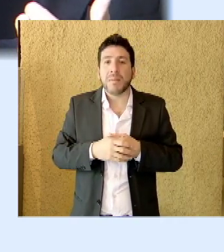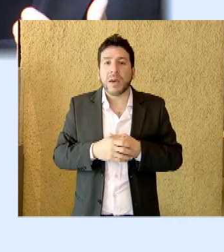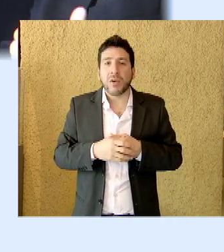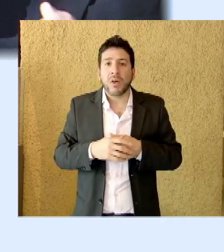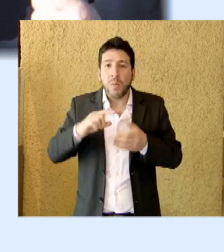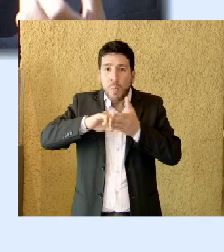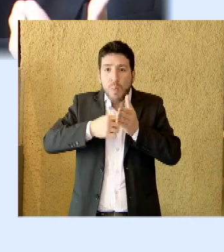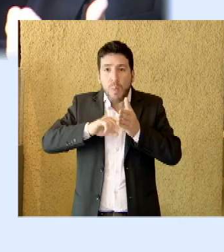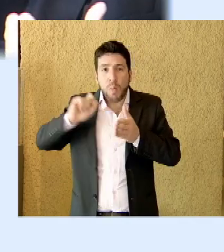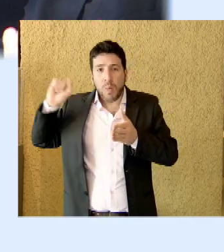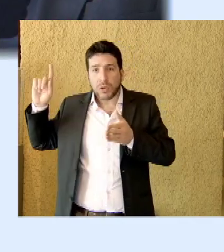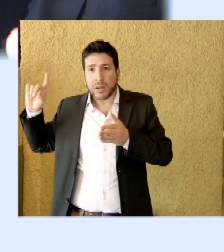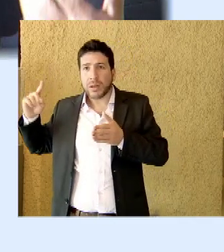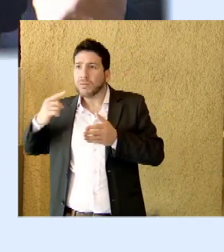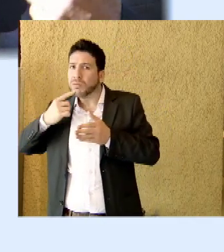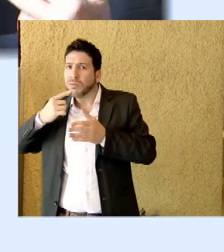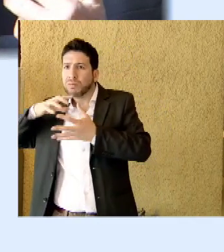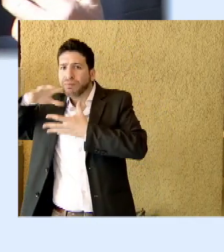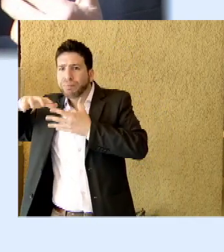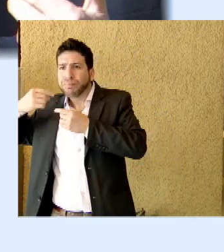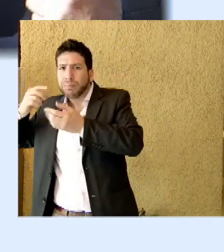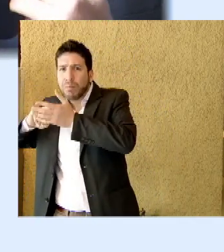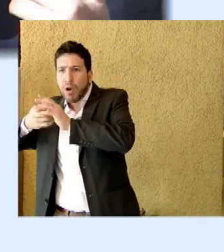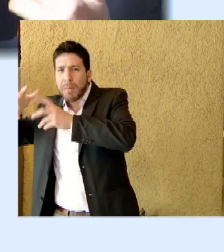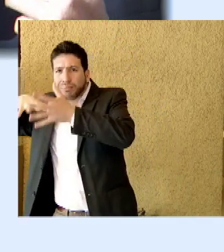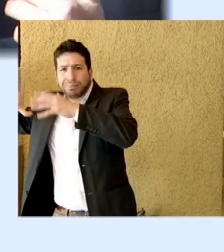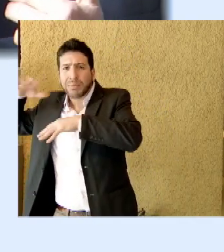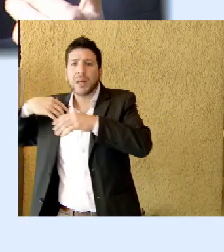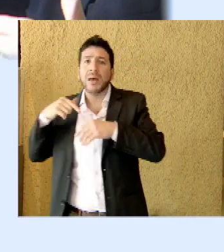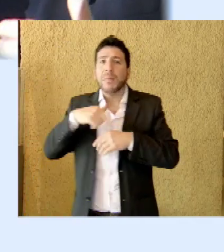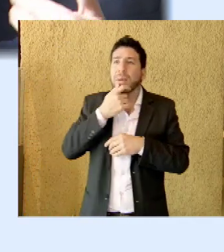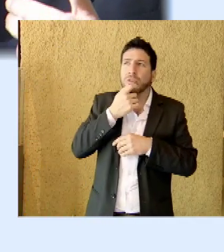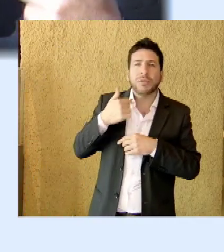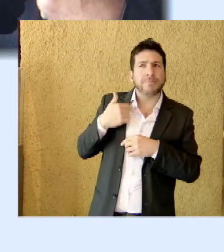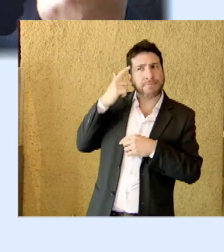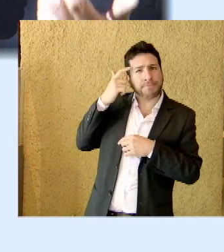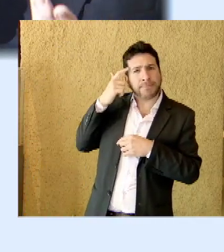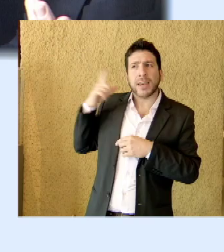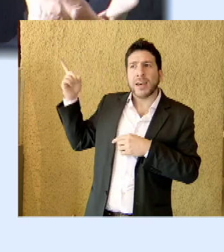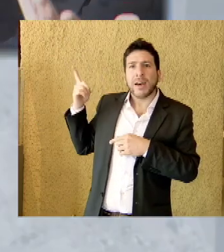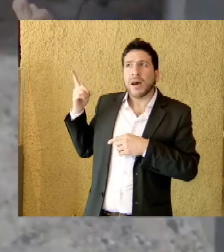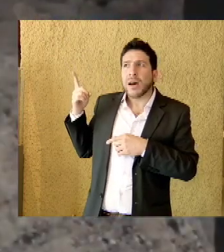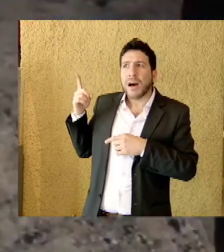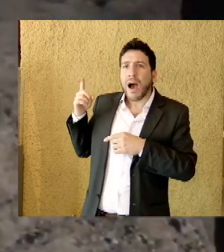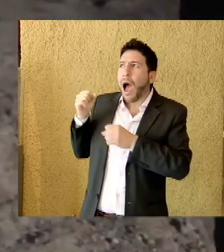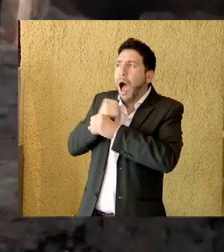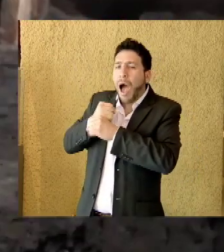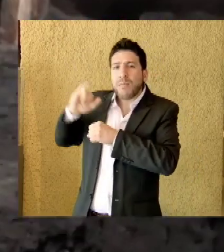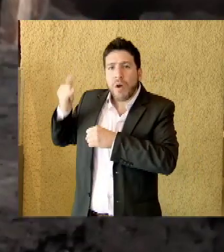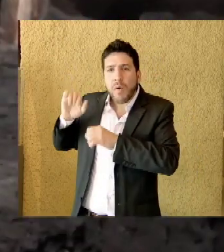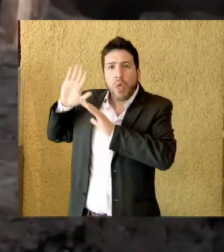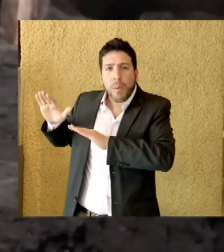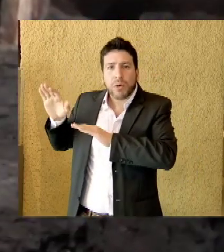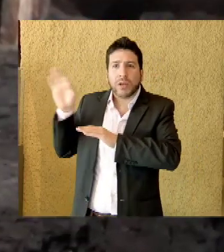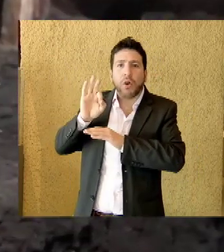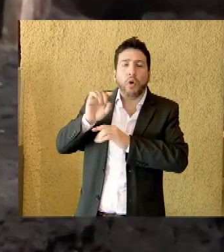Buenos Aires, entró en la duda si acatar lo que le decía Buenos Aires, que era acatar la Junta de